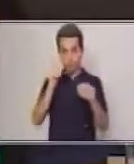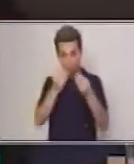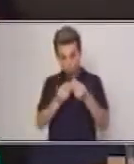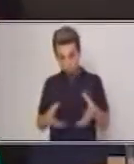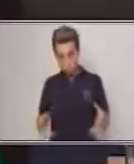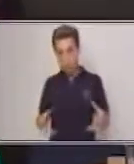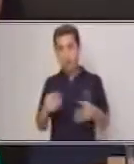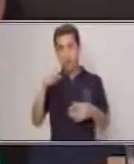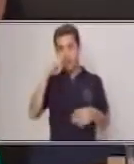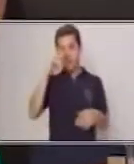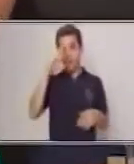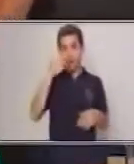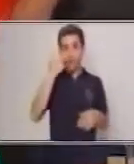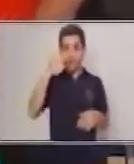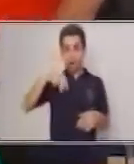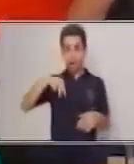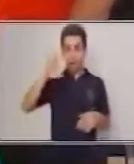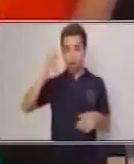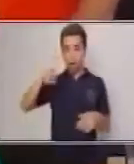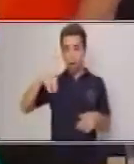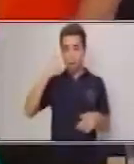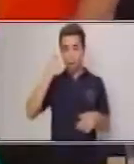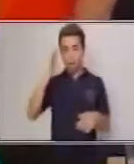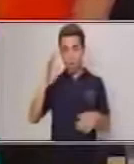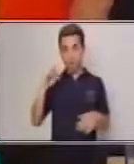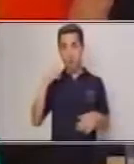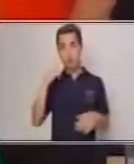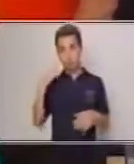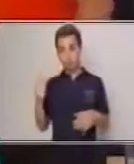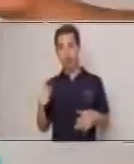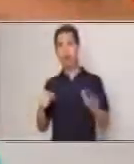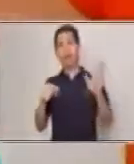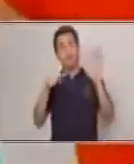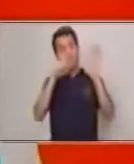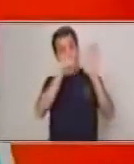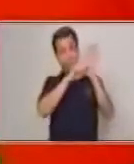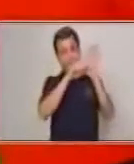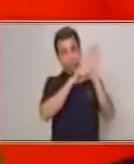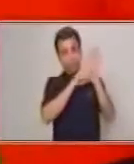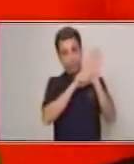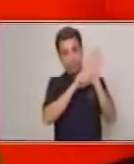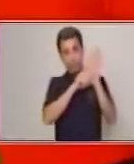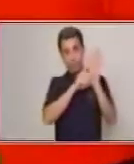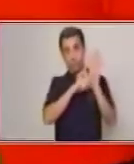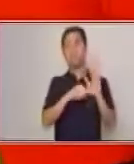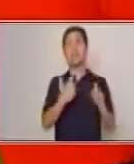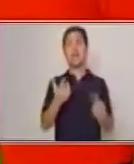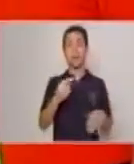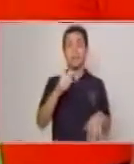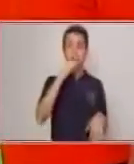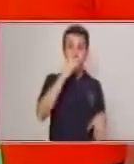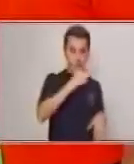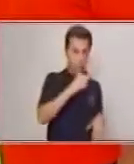Diferencia con signo menos y los demás términos, todos positivos, guiándonos en nuestro